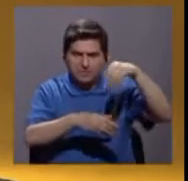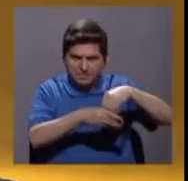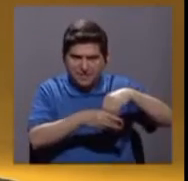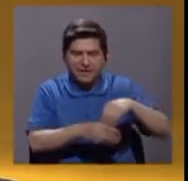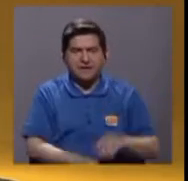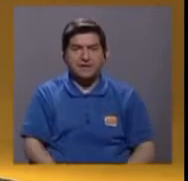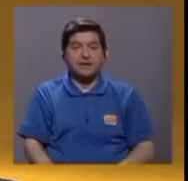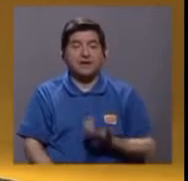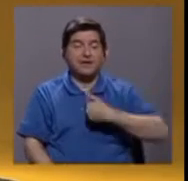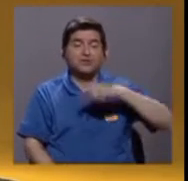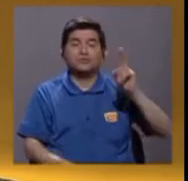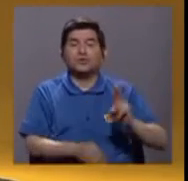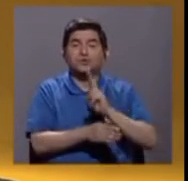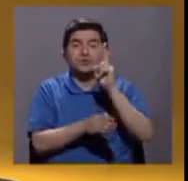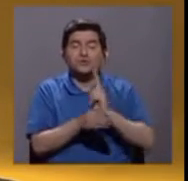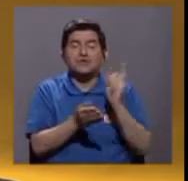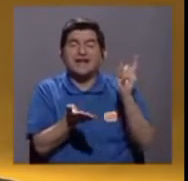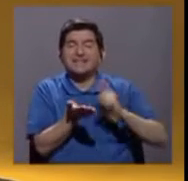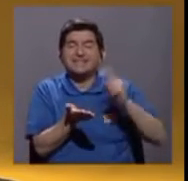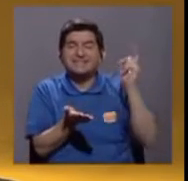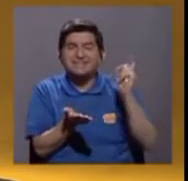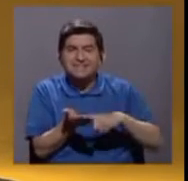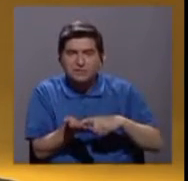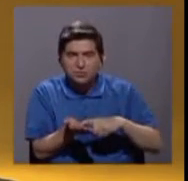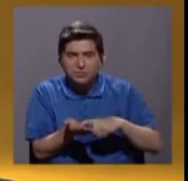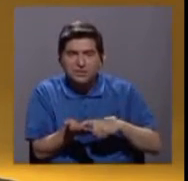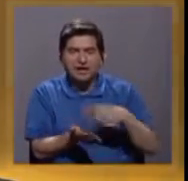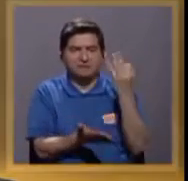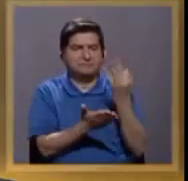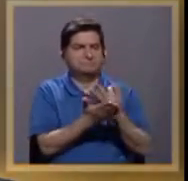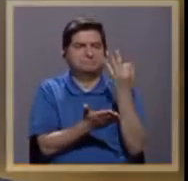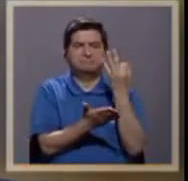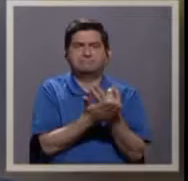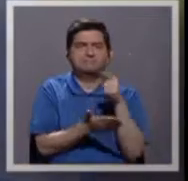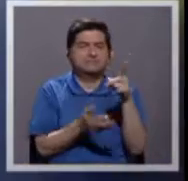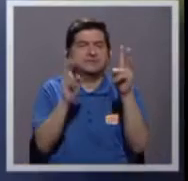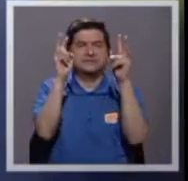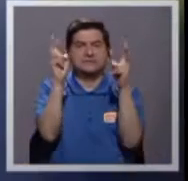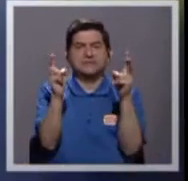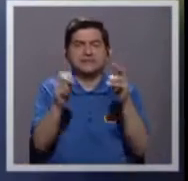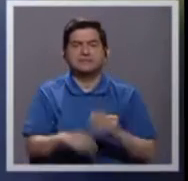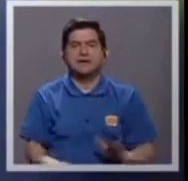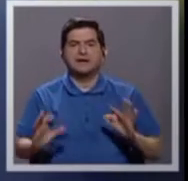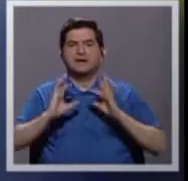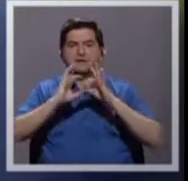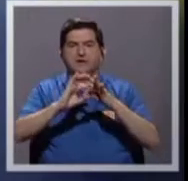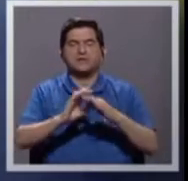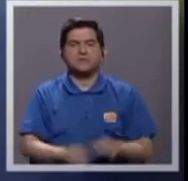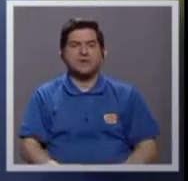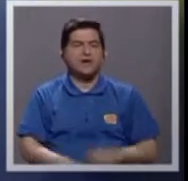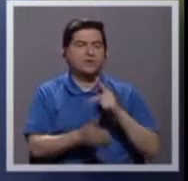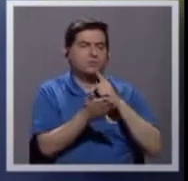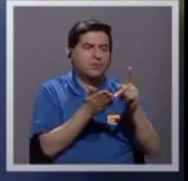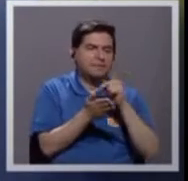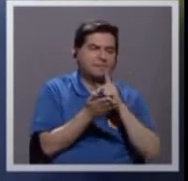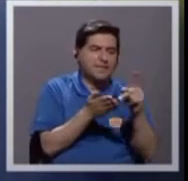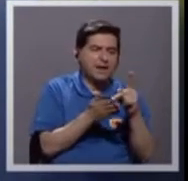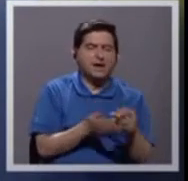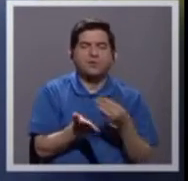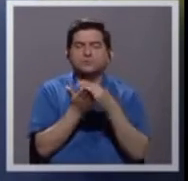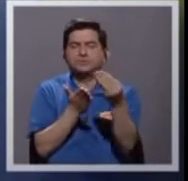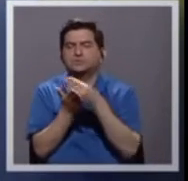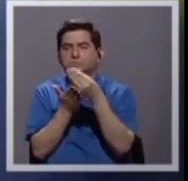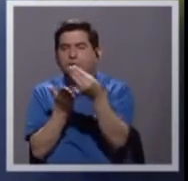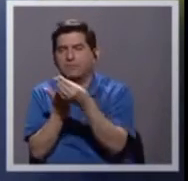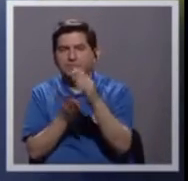hemos tenido que acudir a endeudarnos para financiar ese tema que tiene que ver con remuneraciones, con